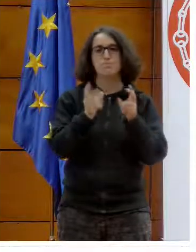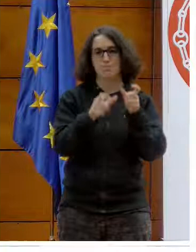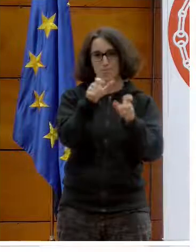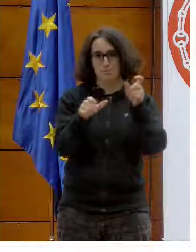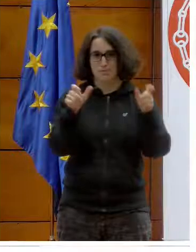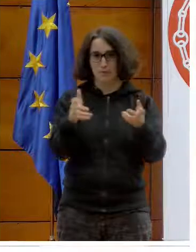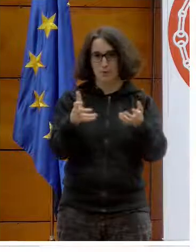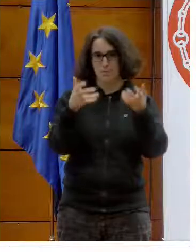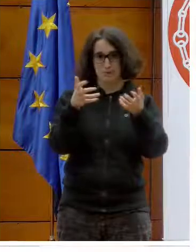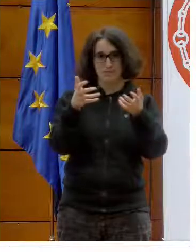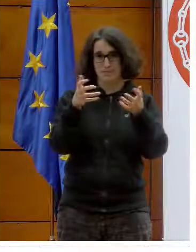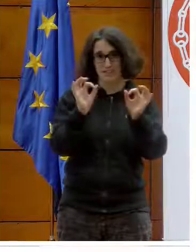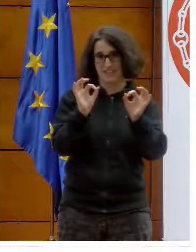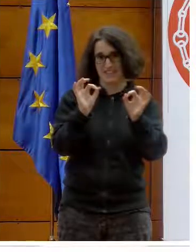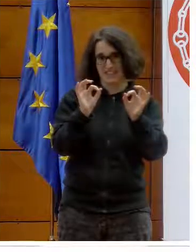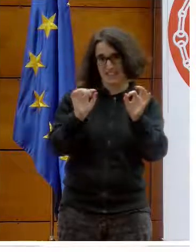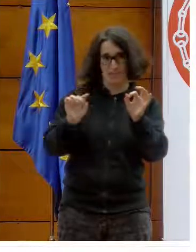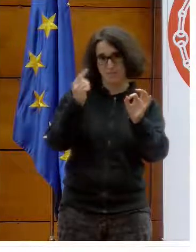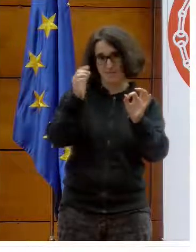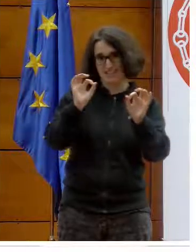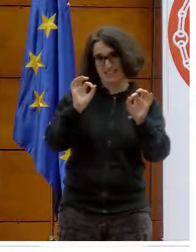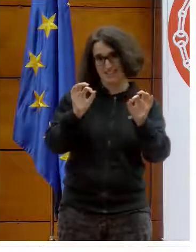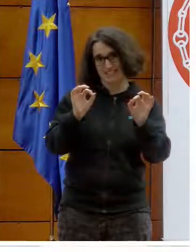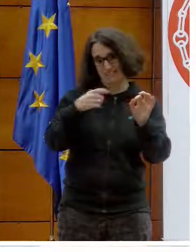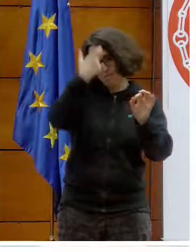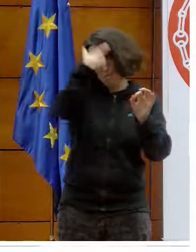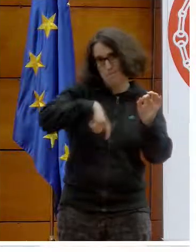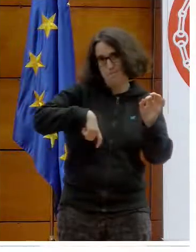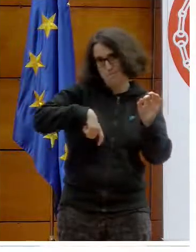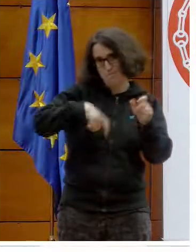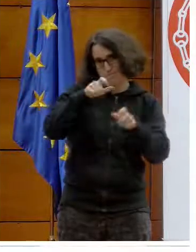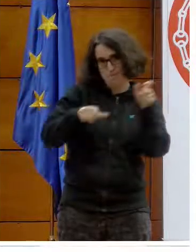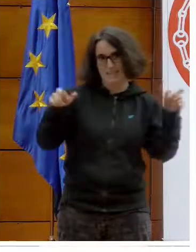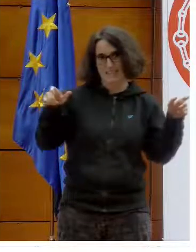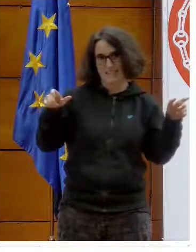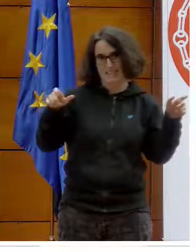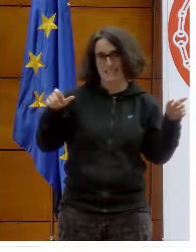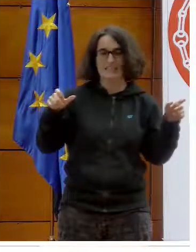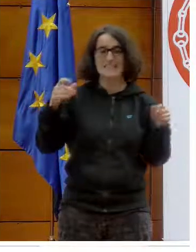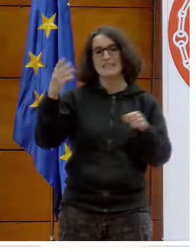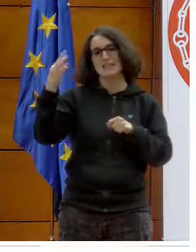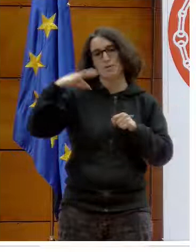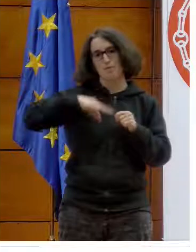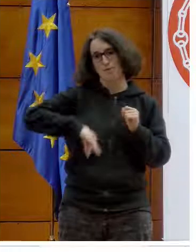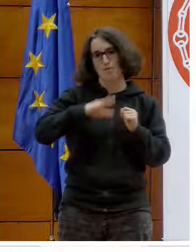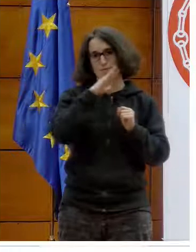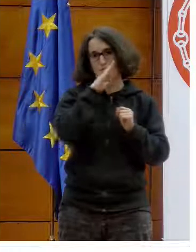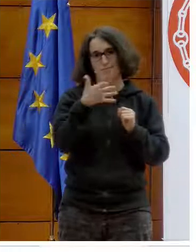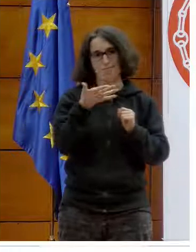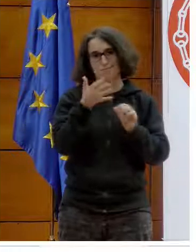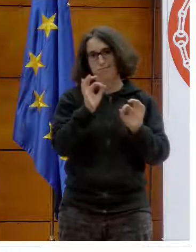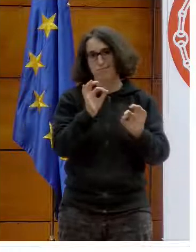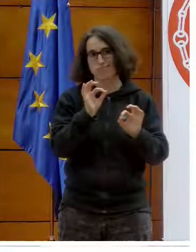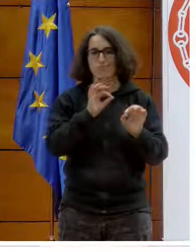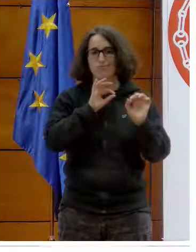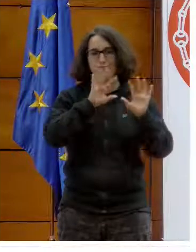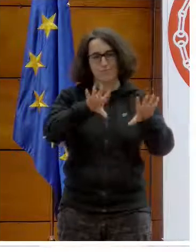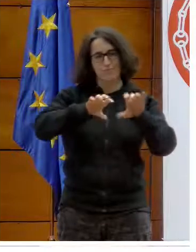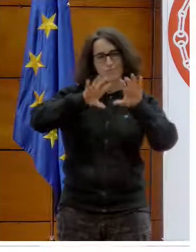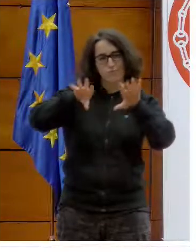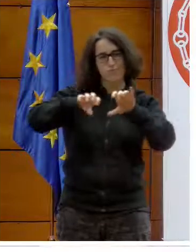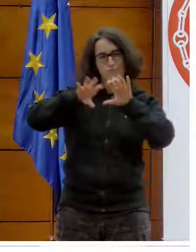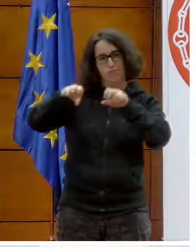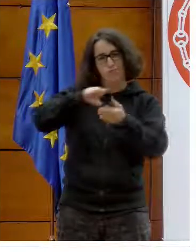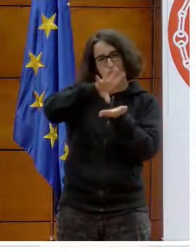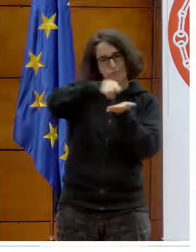que fuimos los profesionales porque el objetivo era adquirir el máximo conocimiento, ¿no? Los mayores datos posibles para